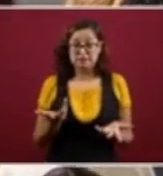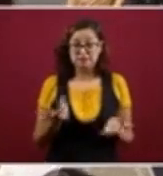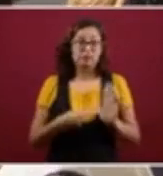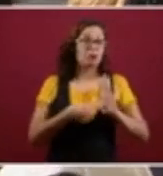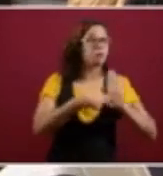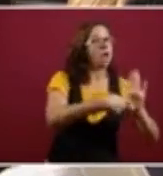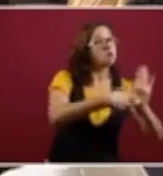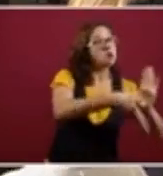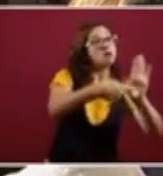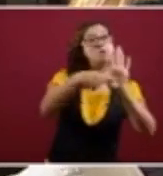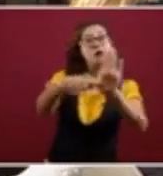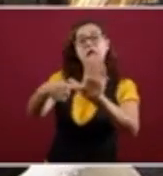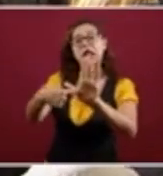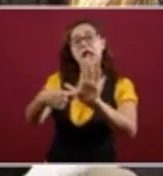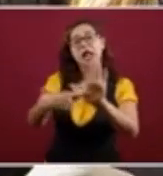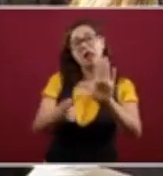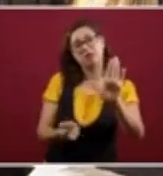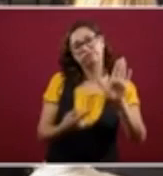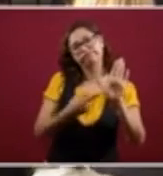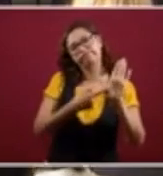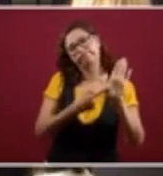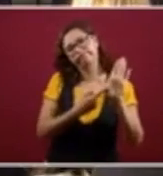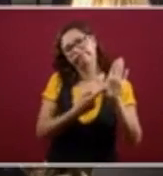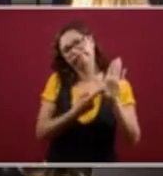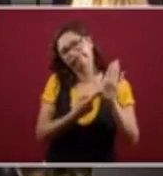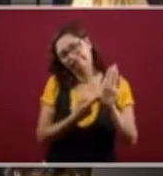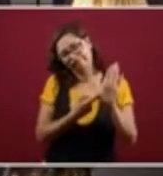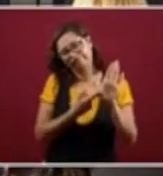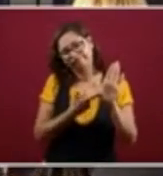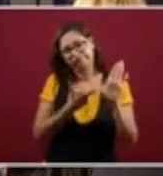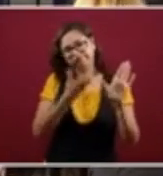exhibieron. Fue como quitarse la máscara.